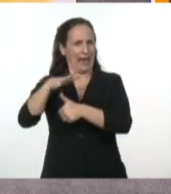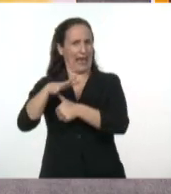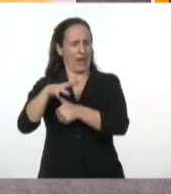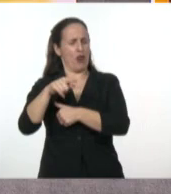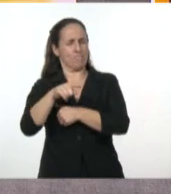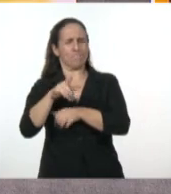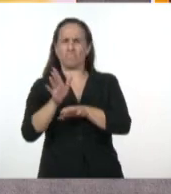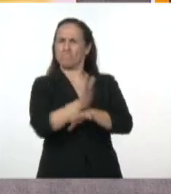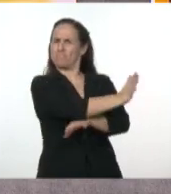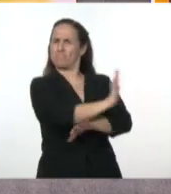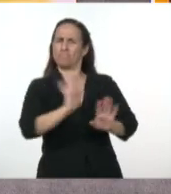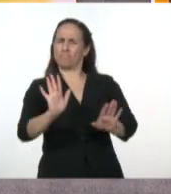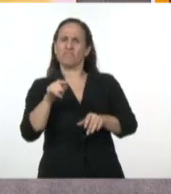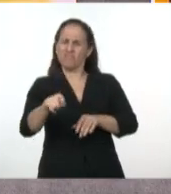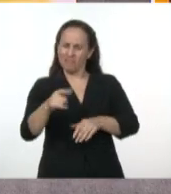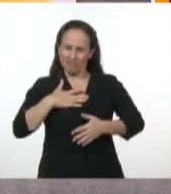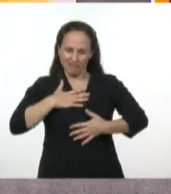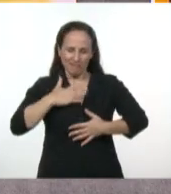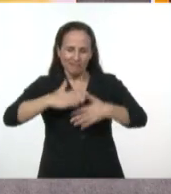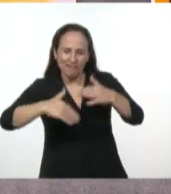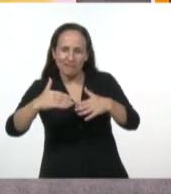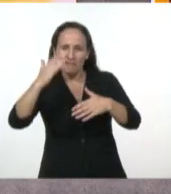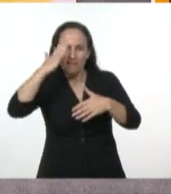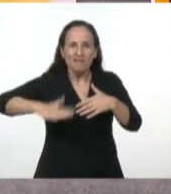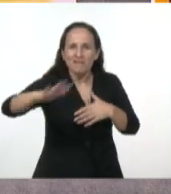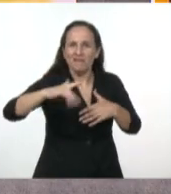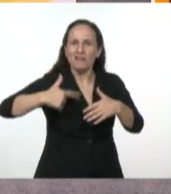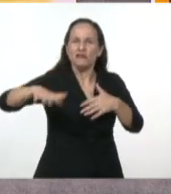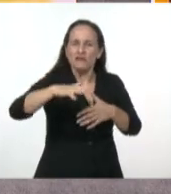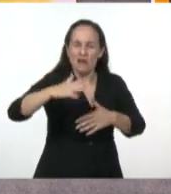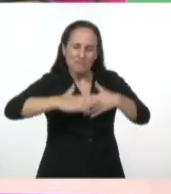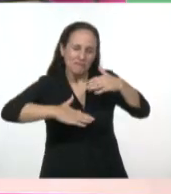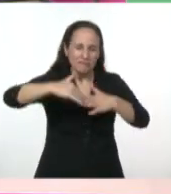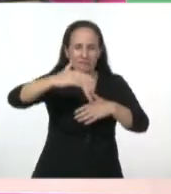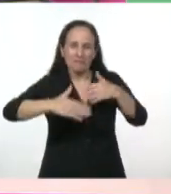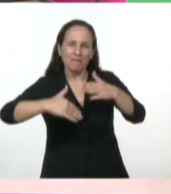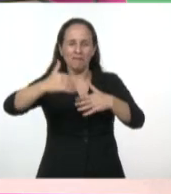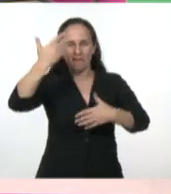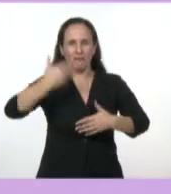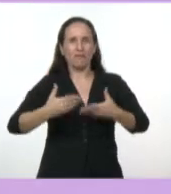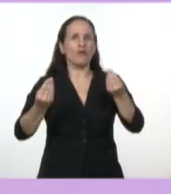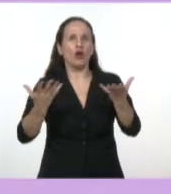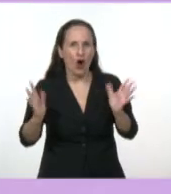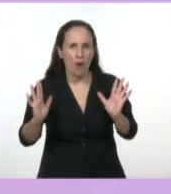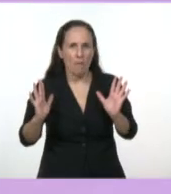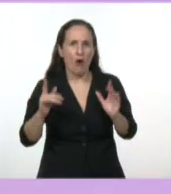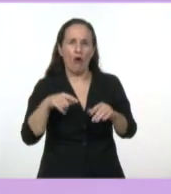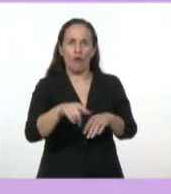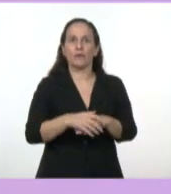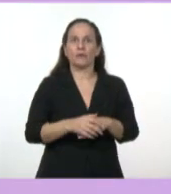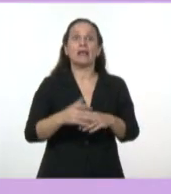construcciones son históricas, culturales, sociales y que por lo tanto podemos desarmarlas. Claro, y habíamos hablado de estas construcciones